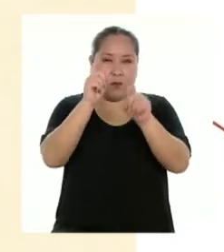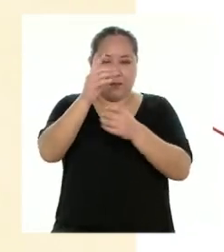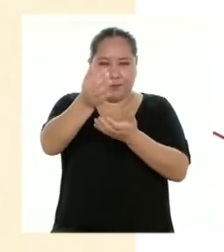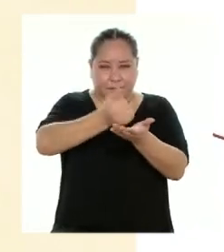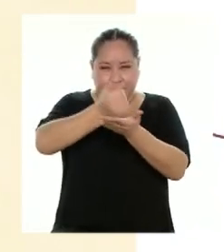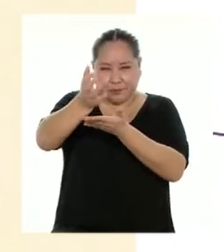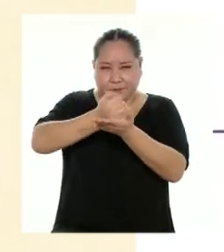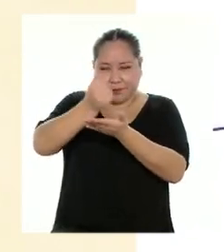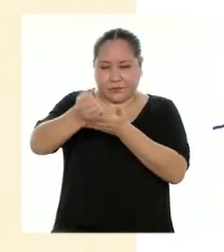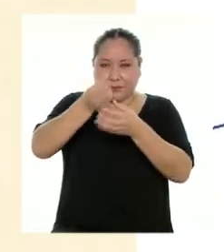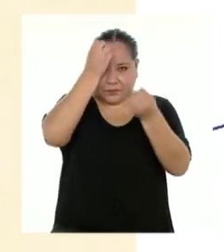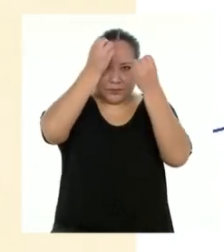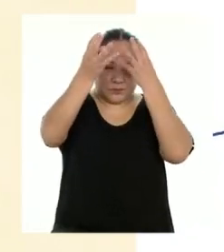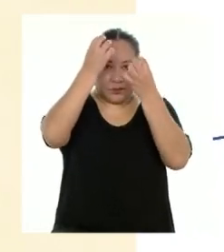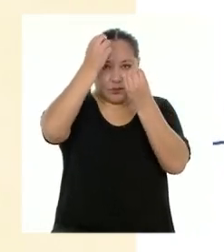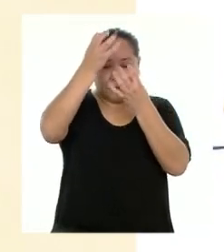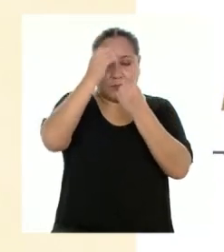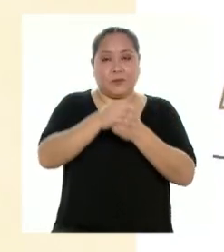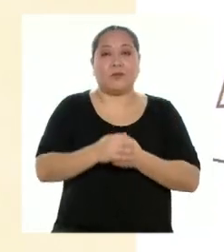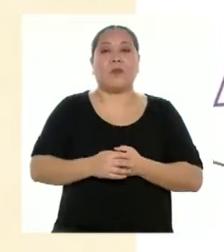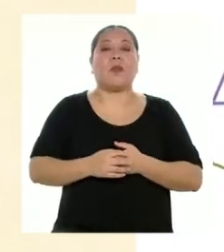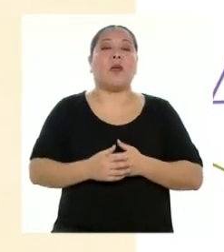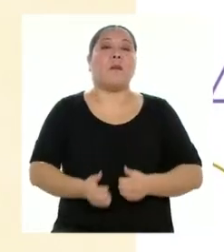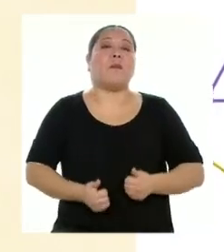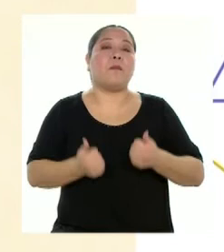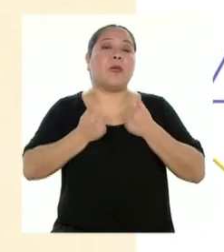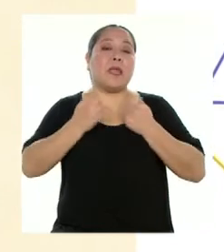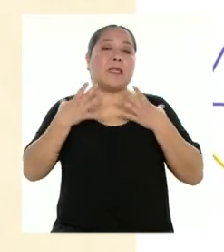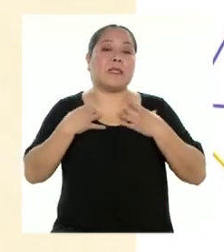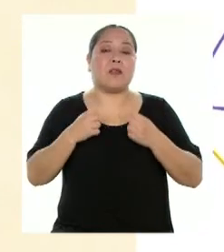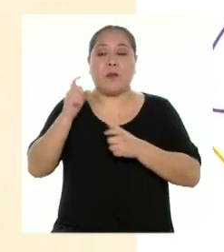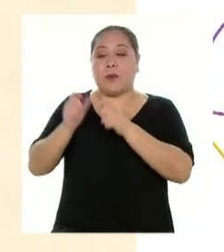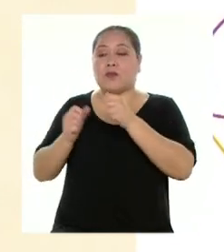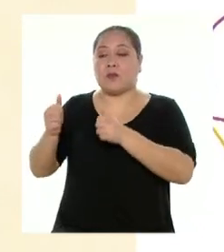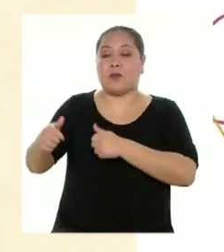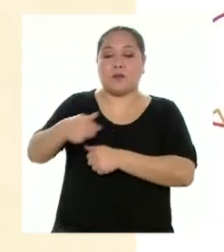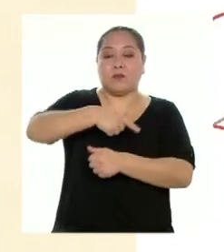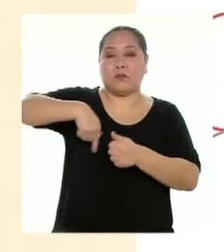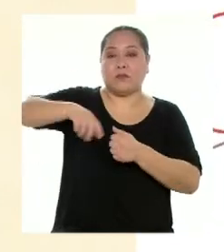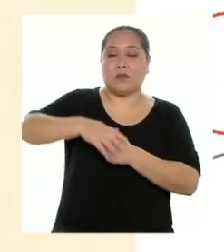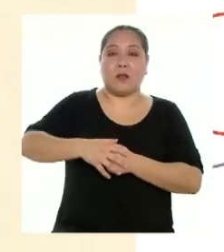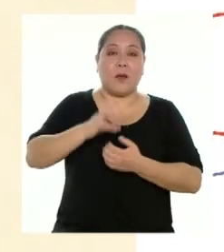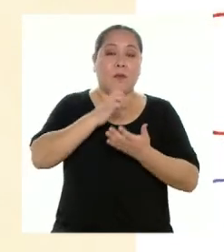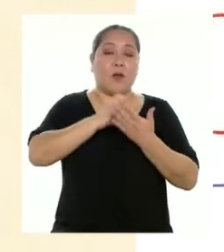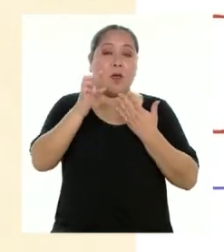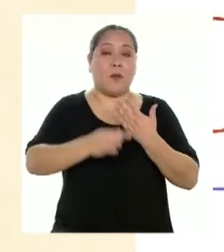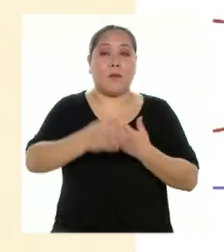recopilar datos sobre hábitos saludables de las personas que viven a nuestro alrededor. En el programa